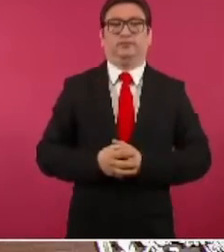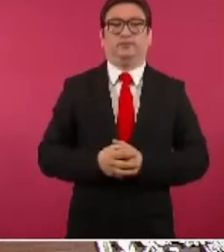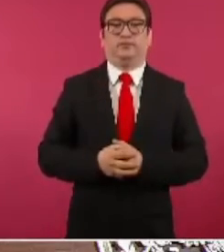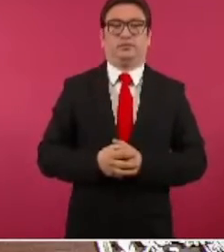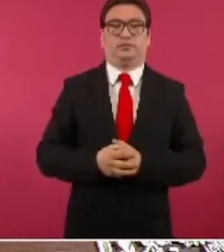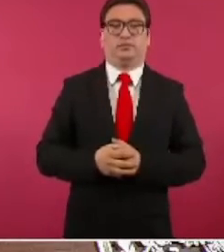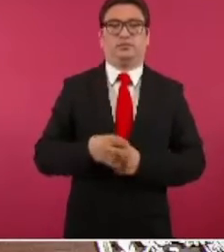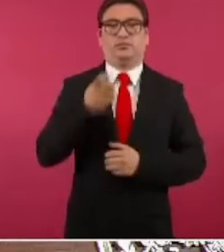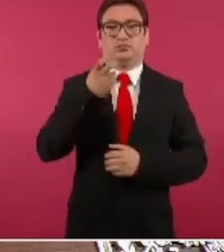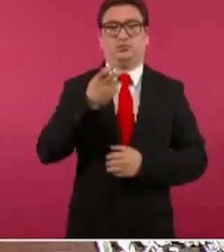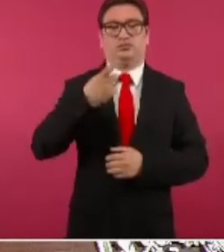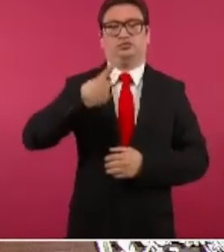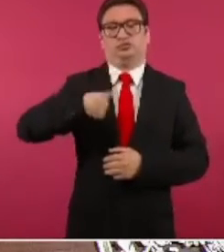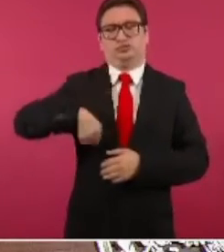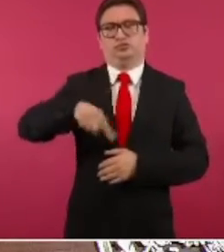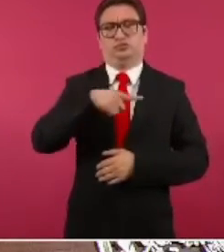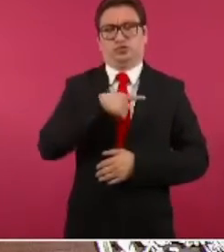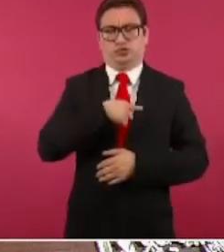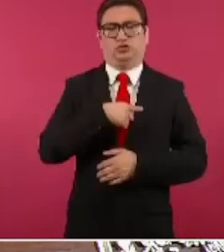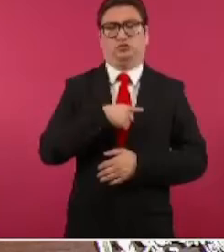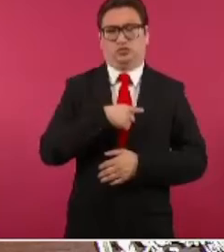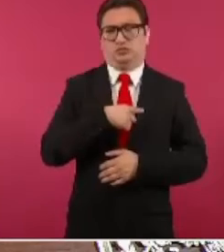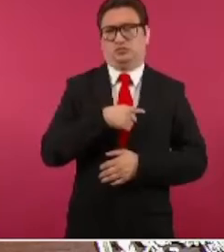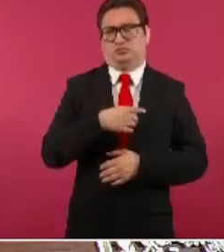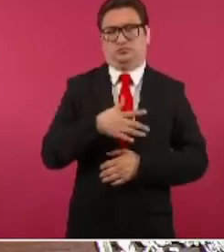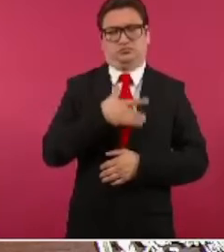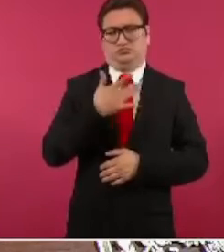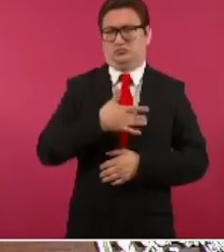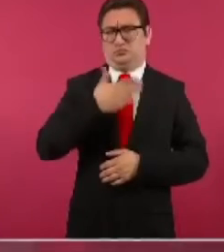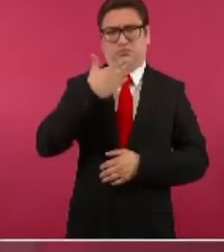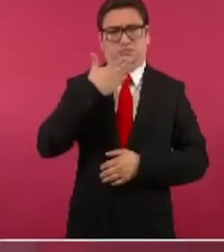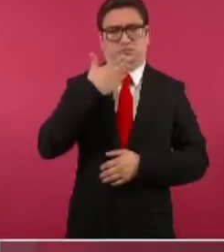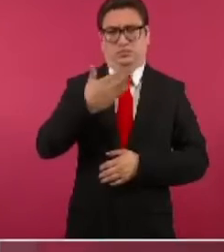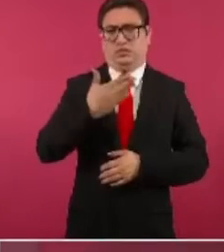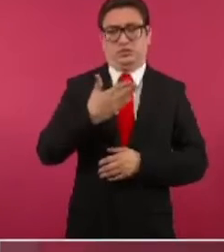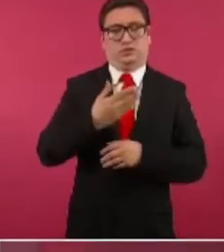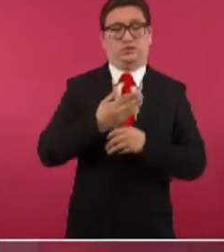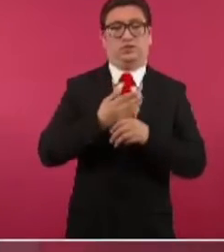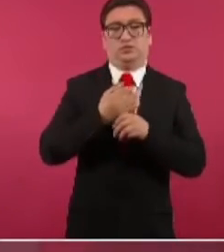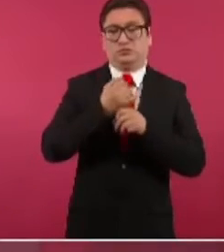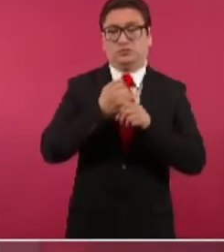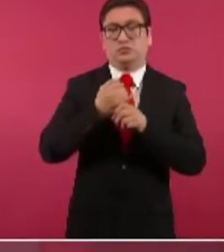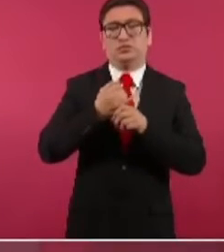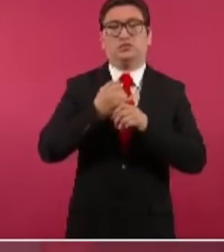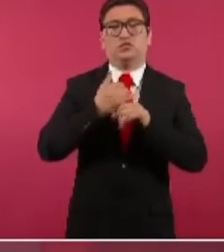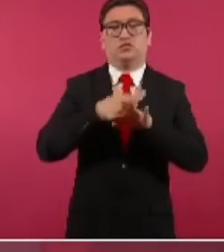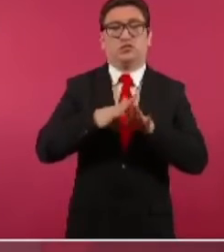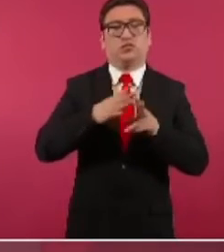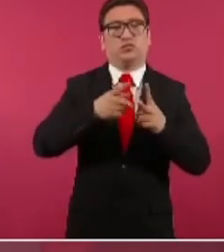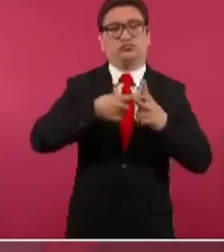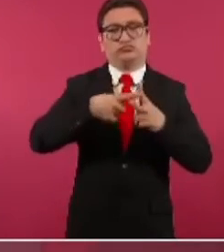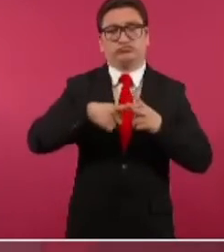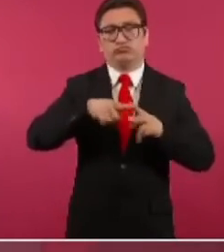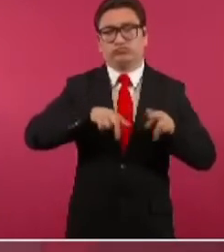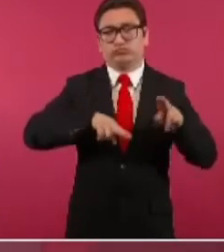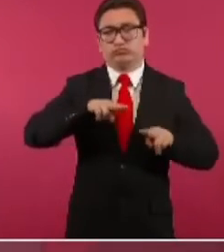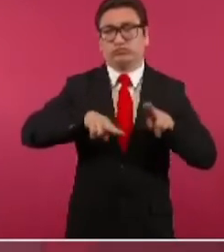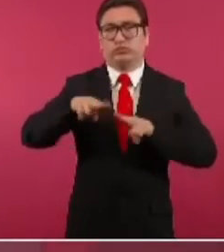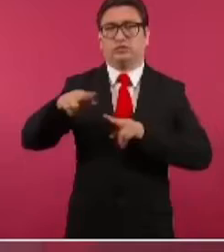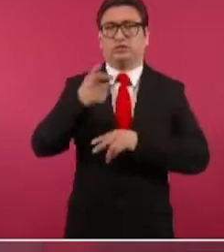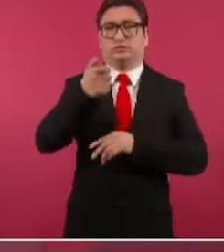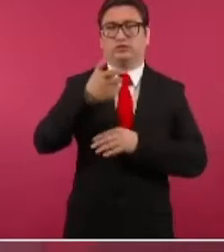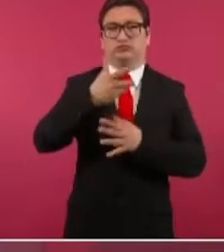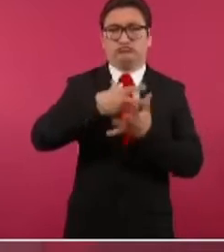nosotros vamos bien, nuestros indicadores económicos son buenos, ha sido